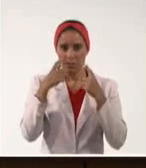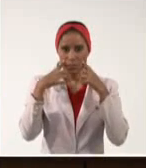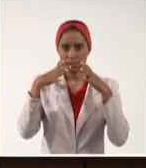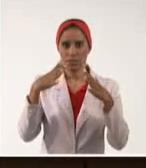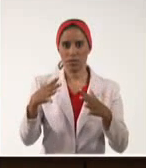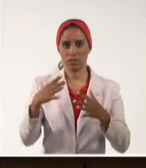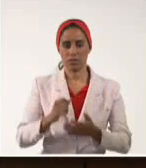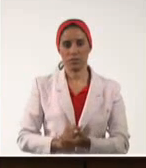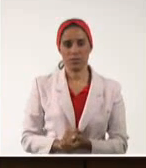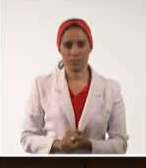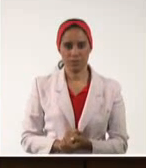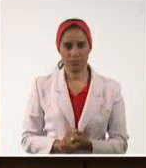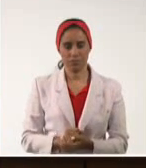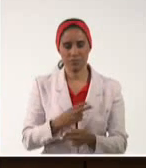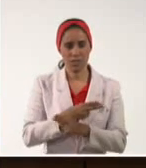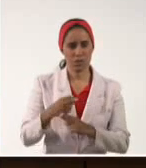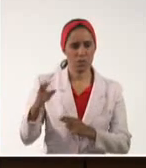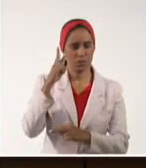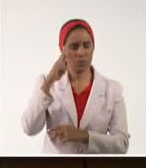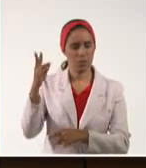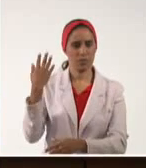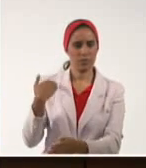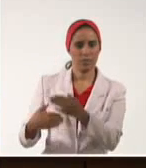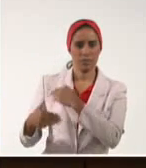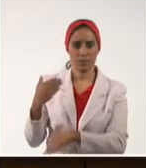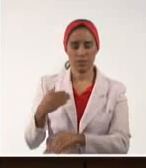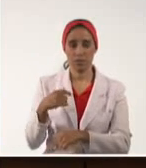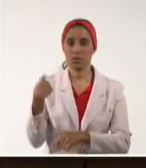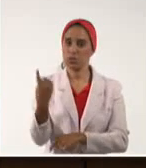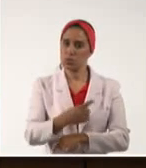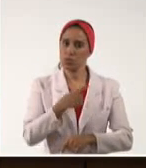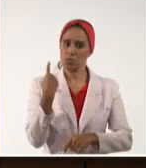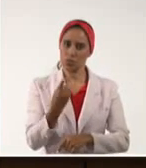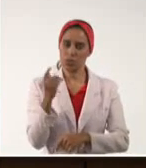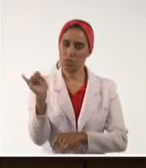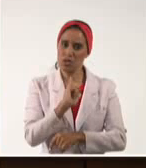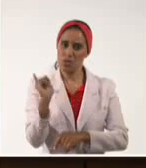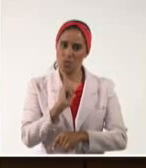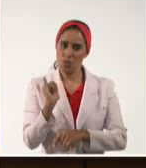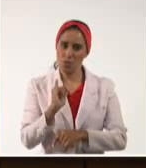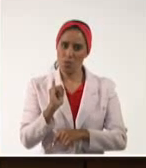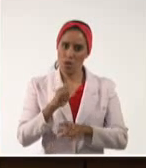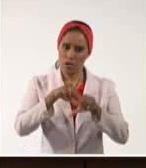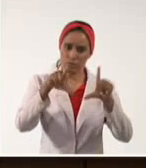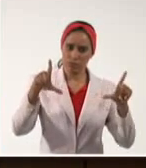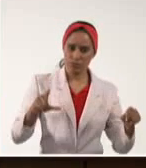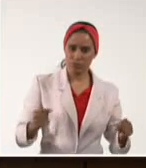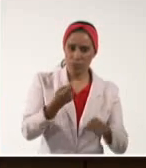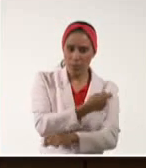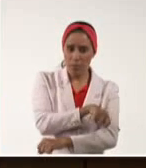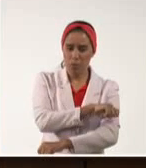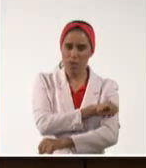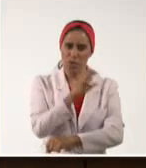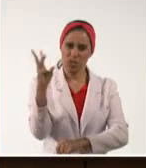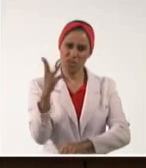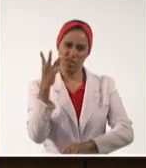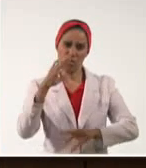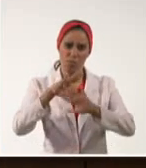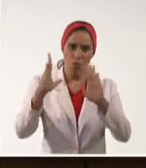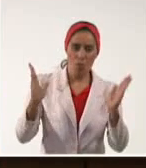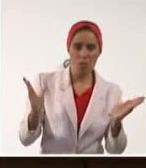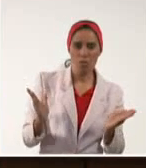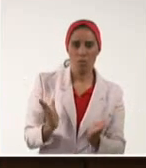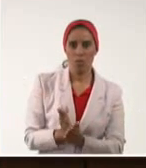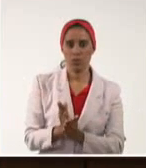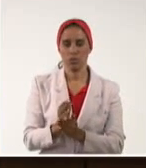imperio de la historia. Somos además una nación del esquilmado tercer mundo, territorio en